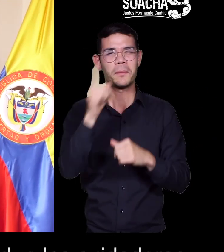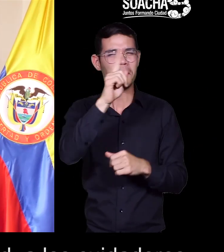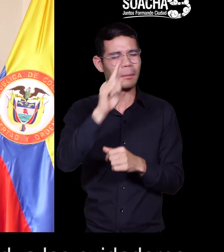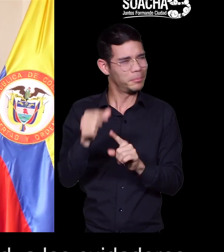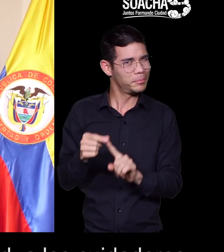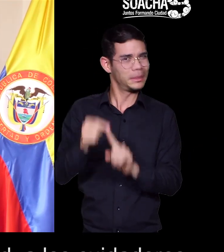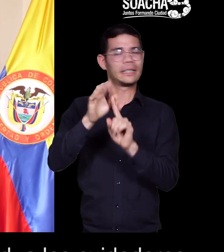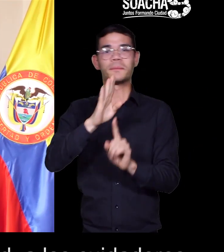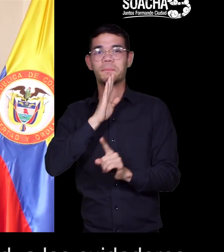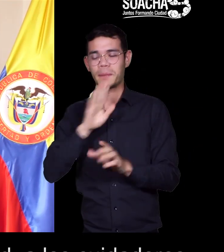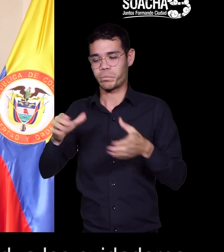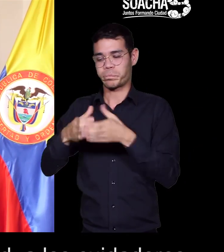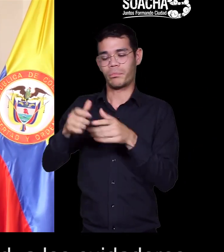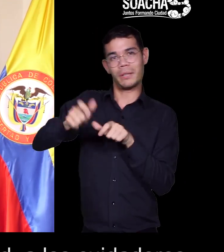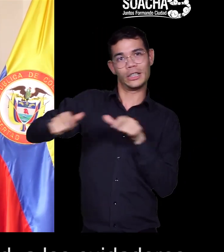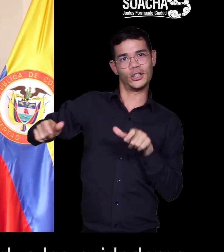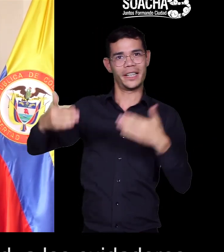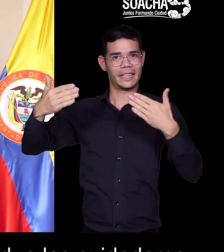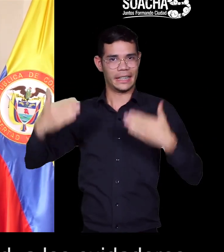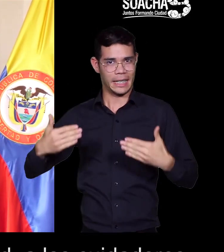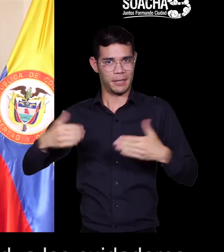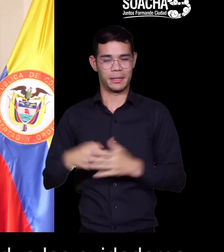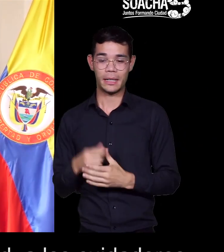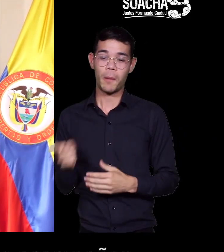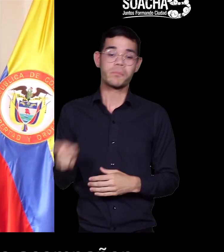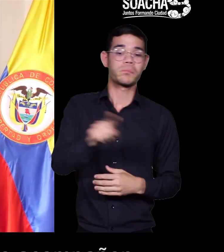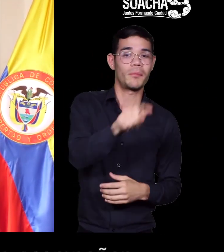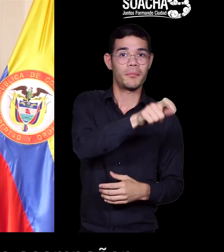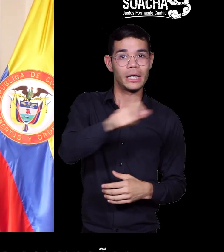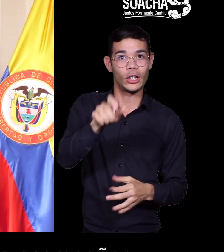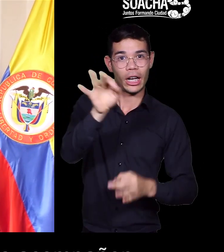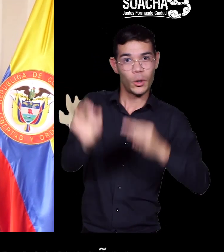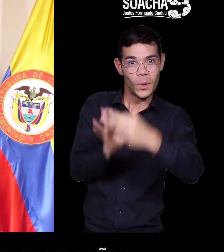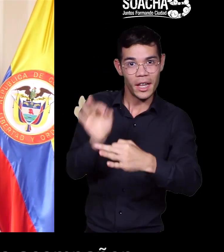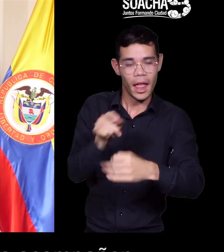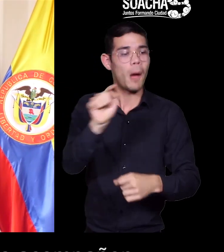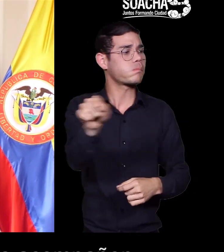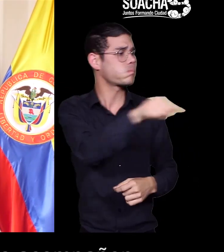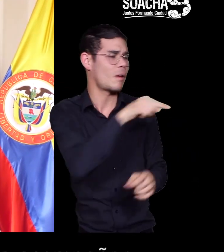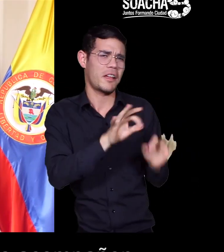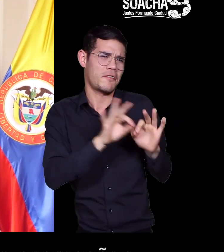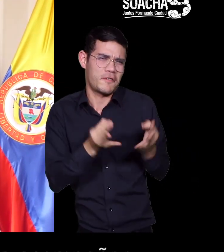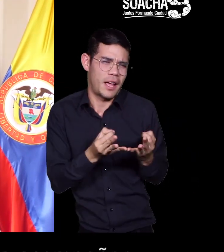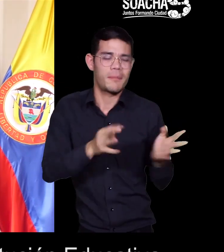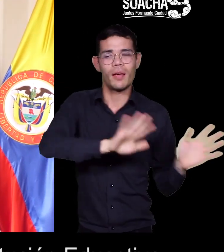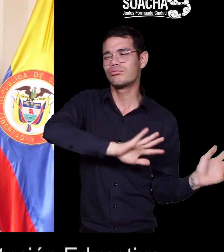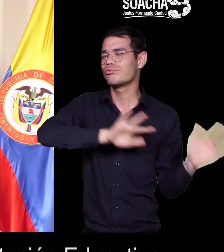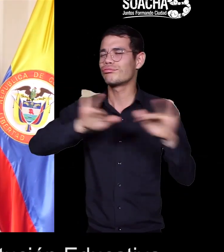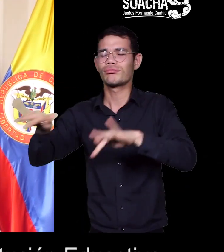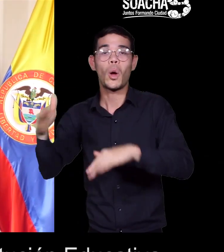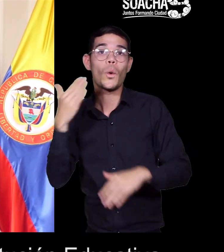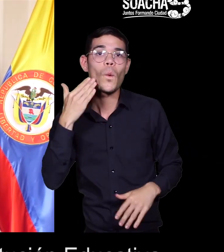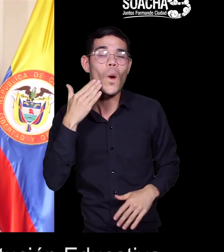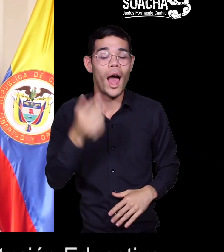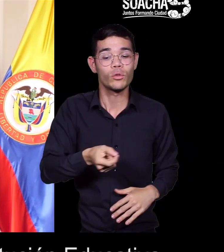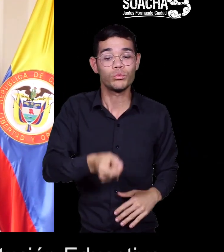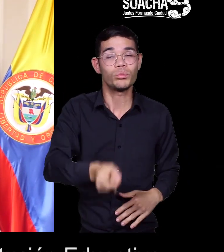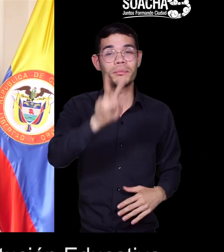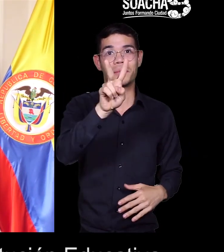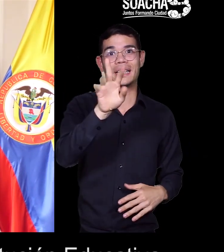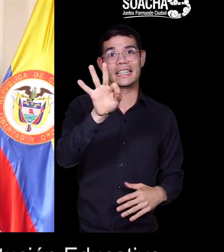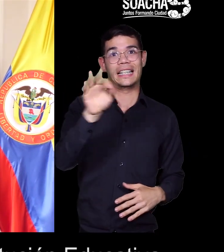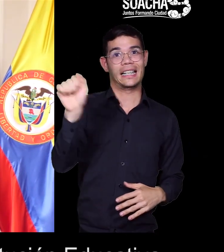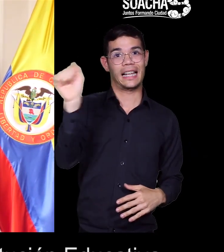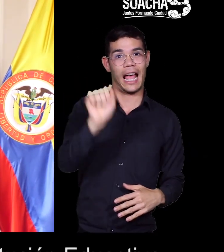con discapacidad a los cuidadores y las familias para que nos acompañen este 23 de